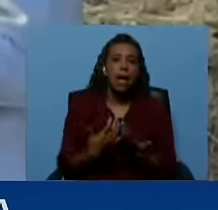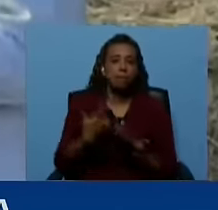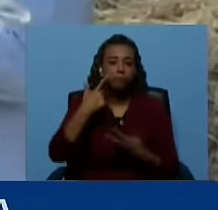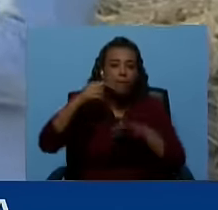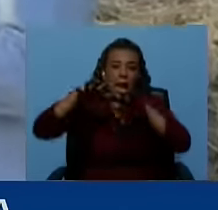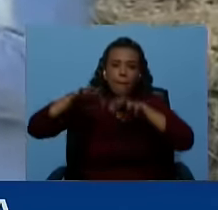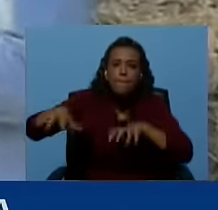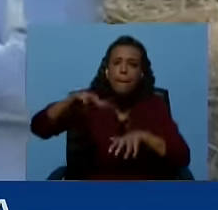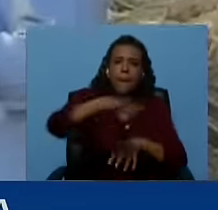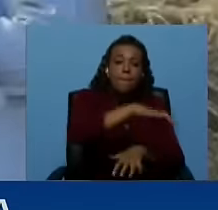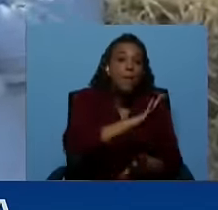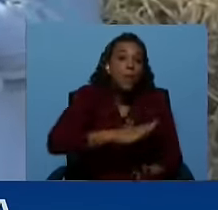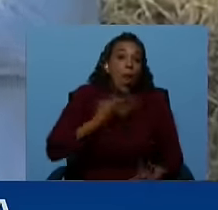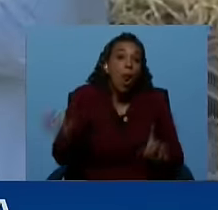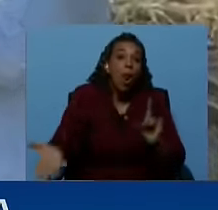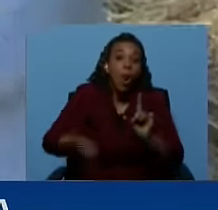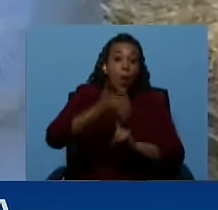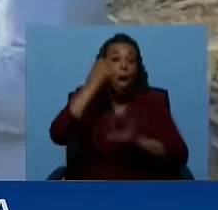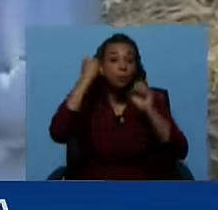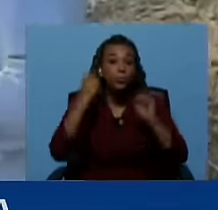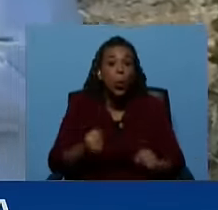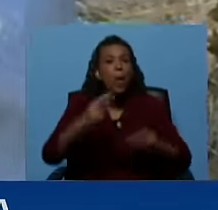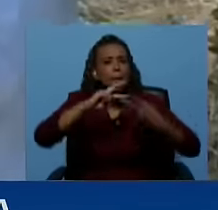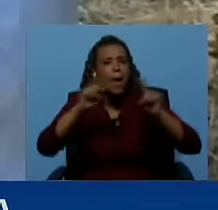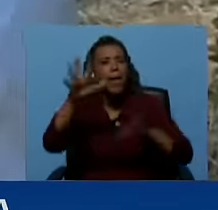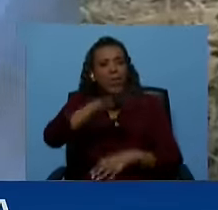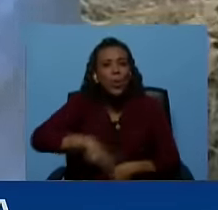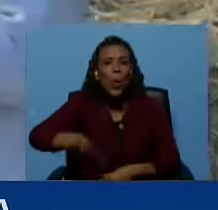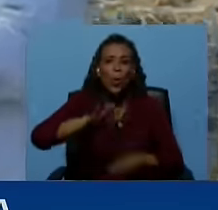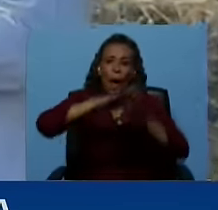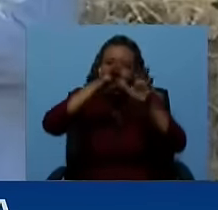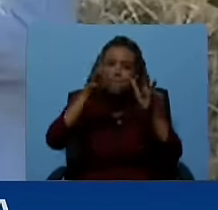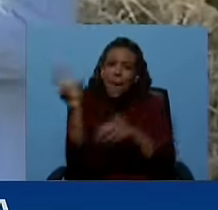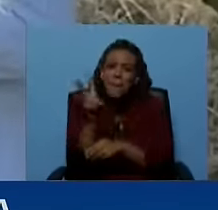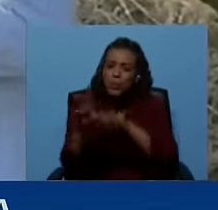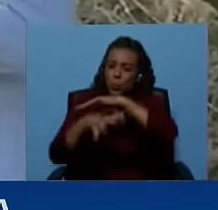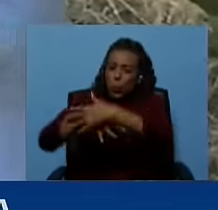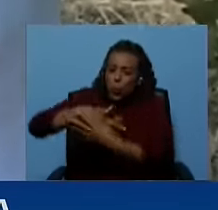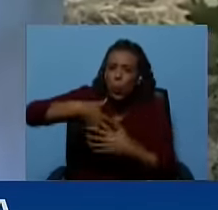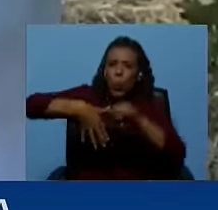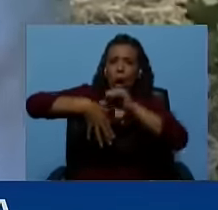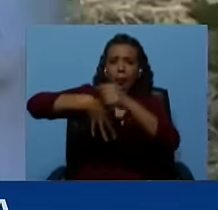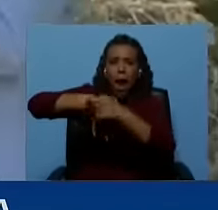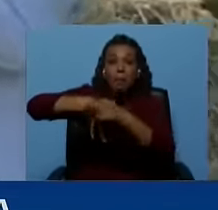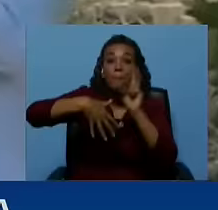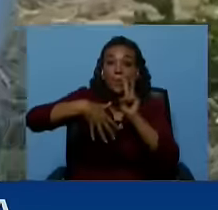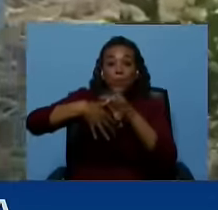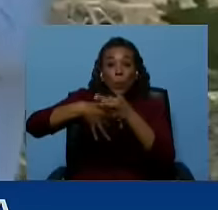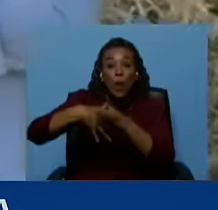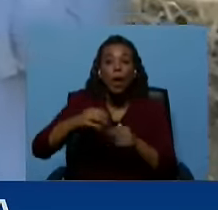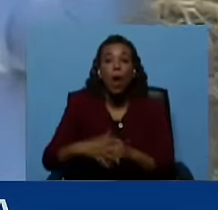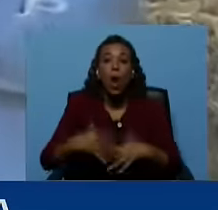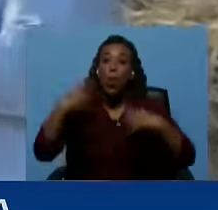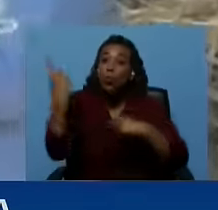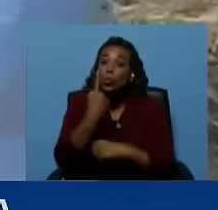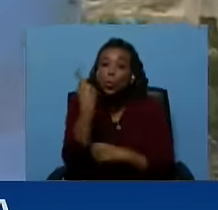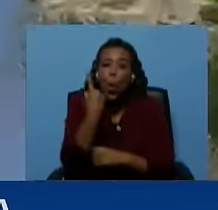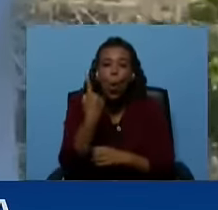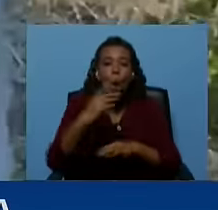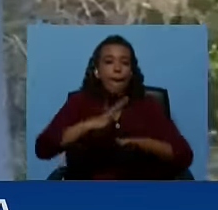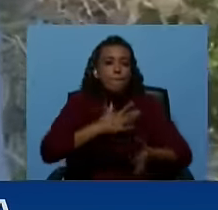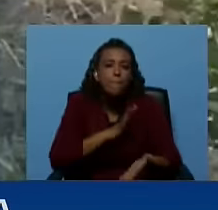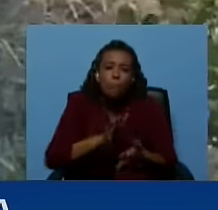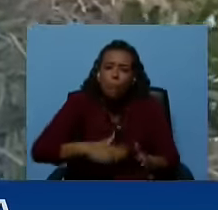territorial pudiera lograr para la paz del país para el progreso del país porque lo único que puede garantizar la paz la